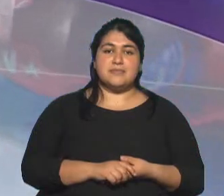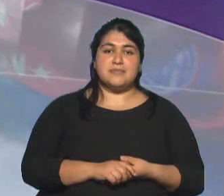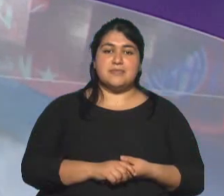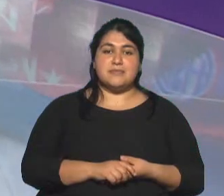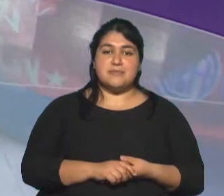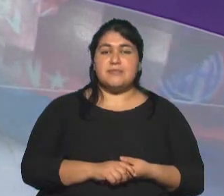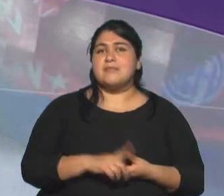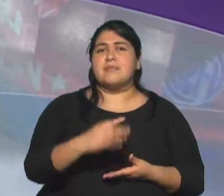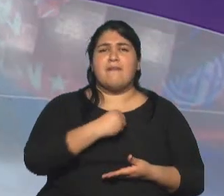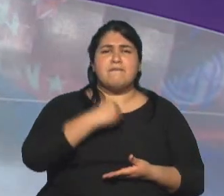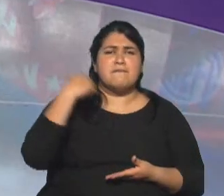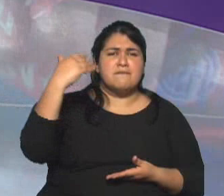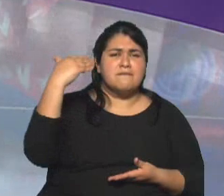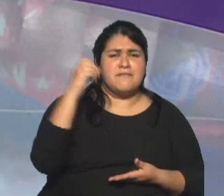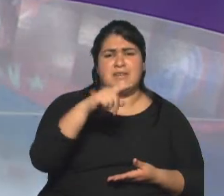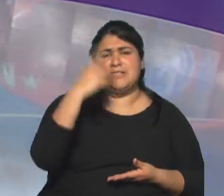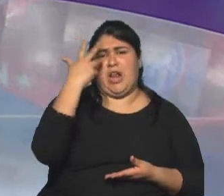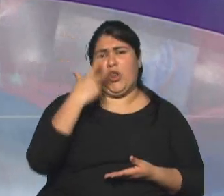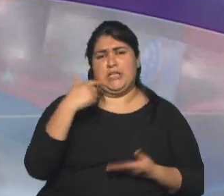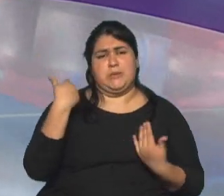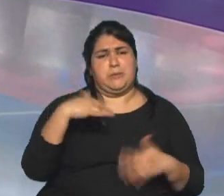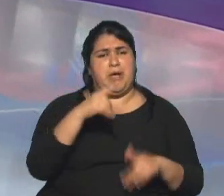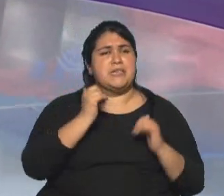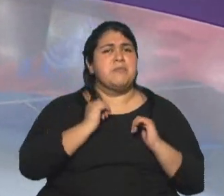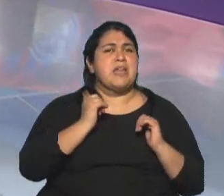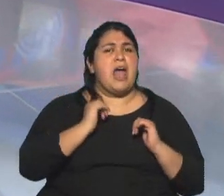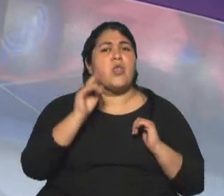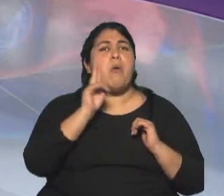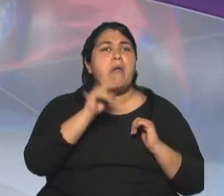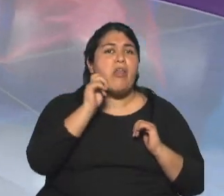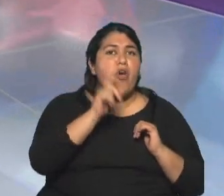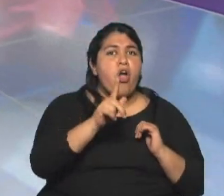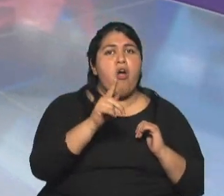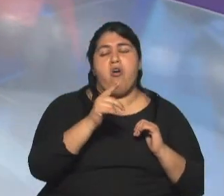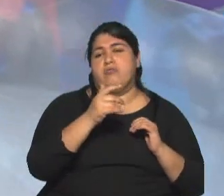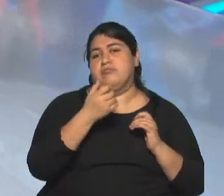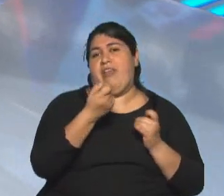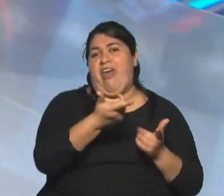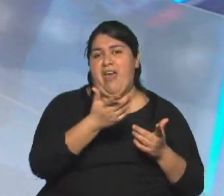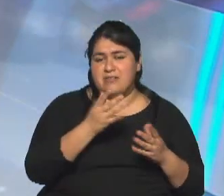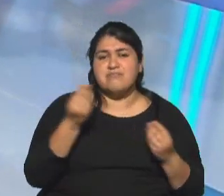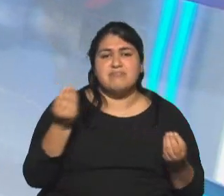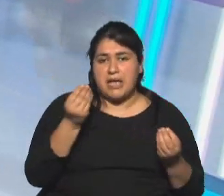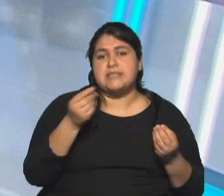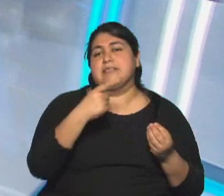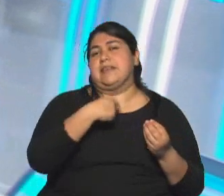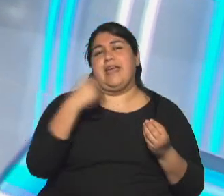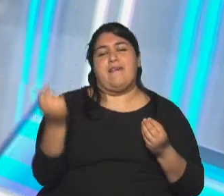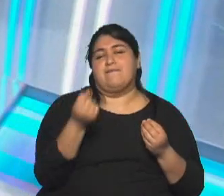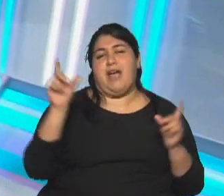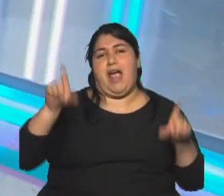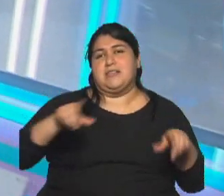están los hinchas de San Lorenzo, claro, esperando tener el visto bueno para avanzar con este sueño de volver a Boedo. Por eso están